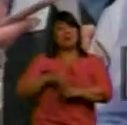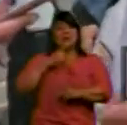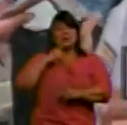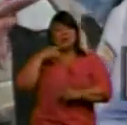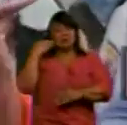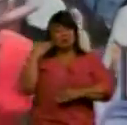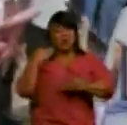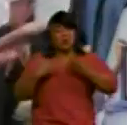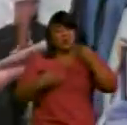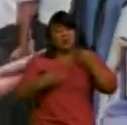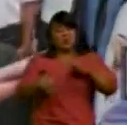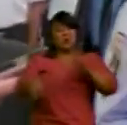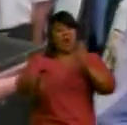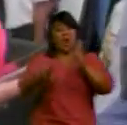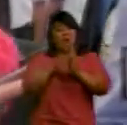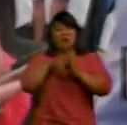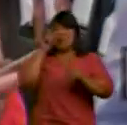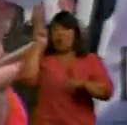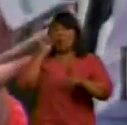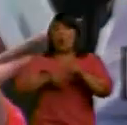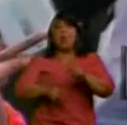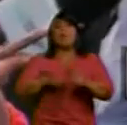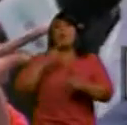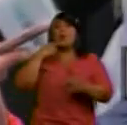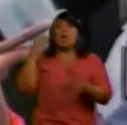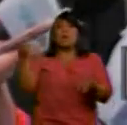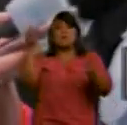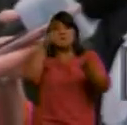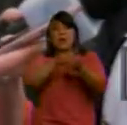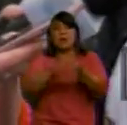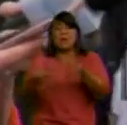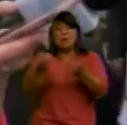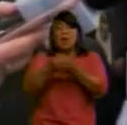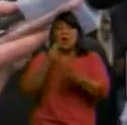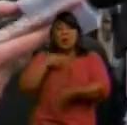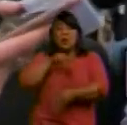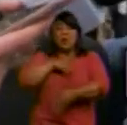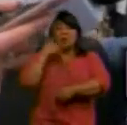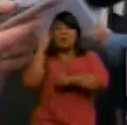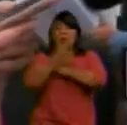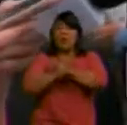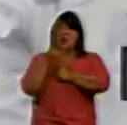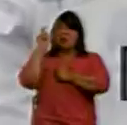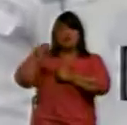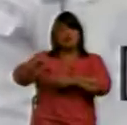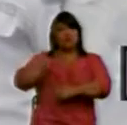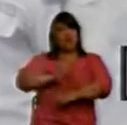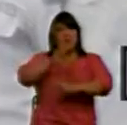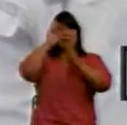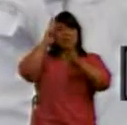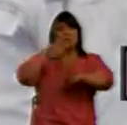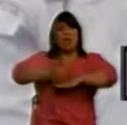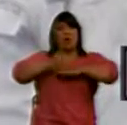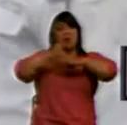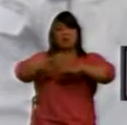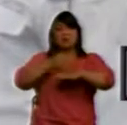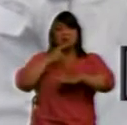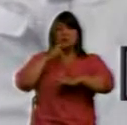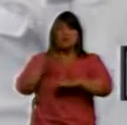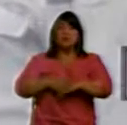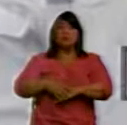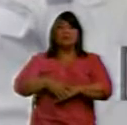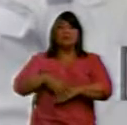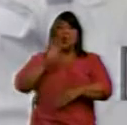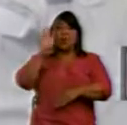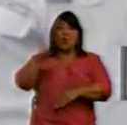cumplir la ley. No podemos seguir permitiendo que aquí, en nuestro país, la gente no respete a la autoridad. Con respecto a la agresión que sufrieron los